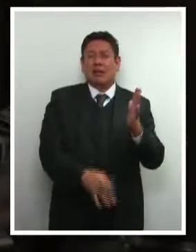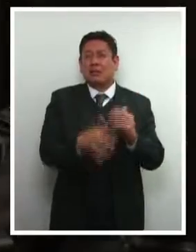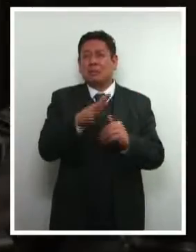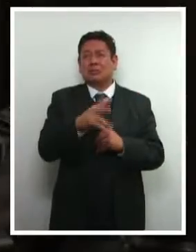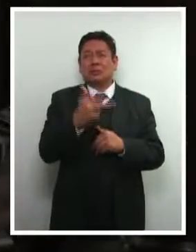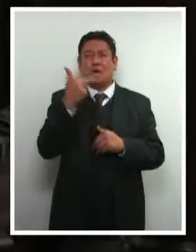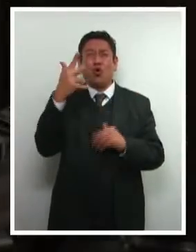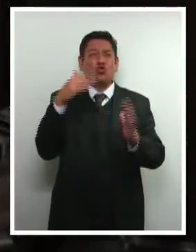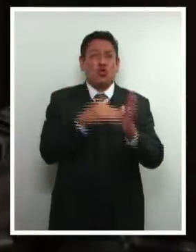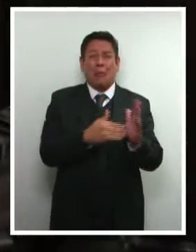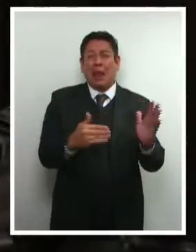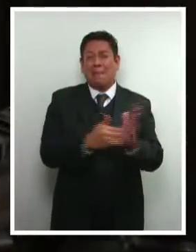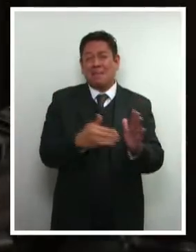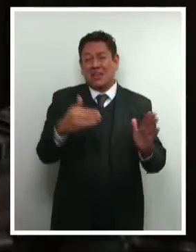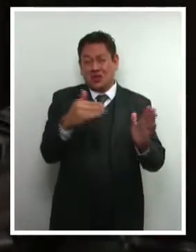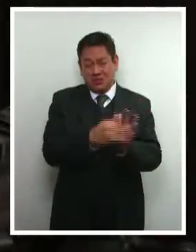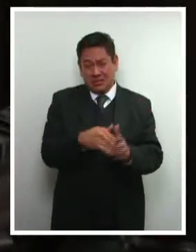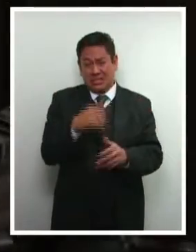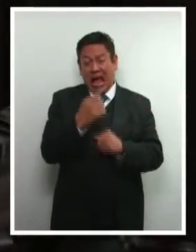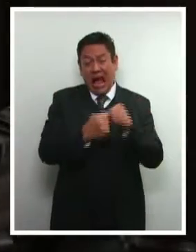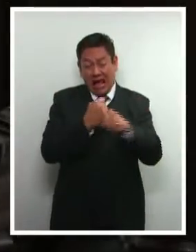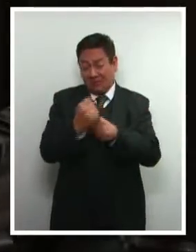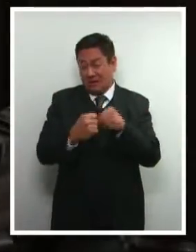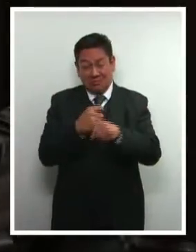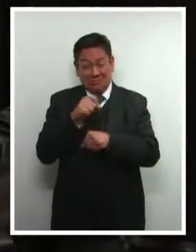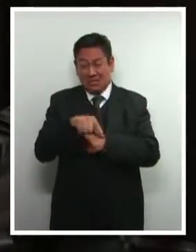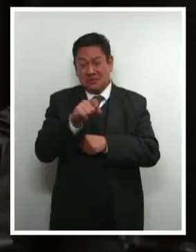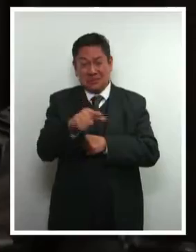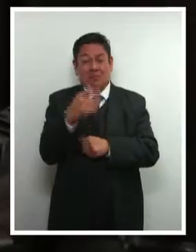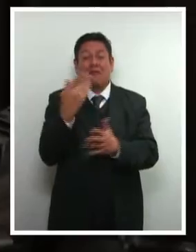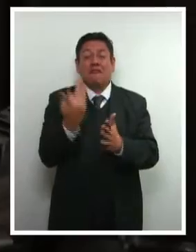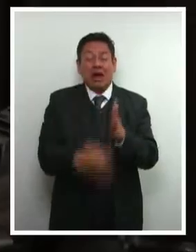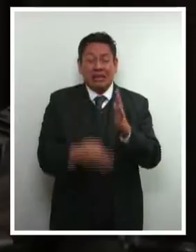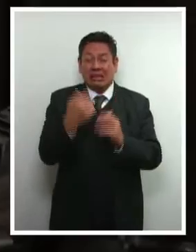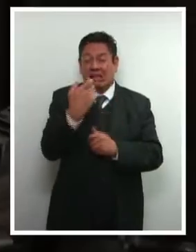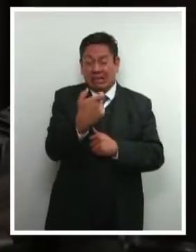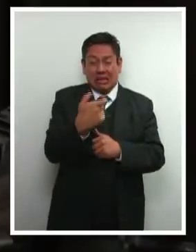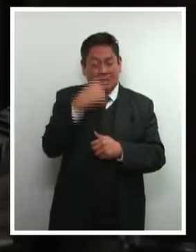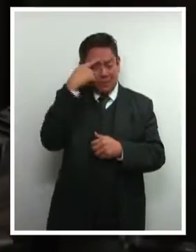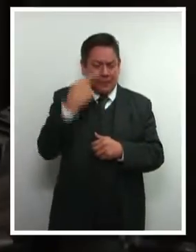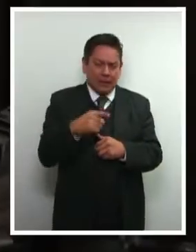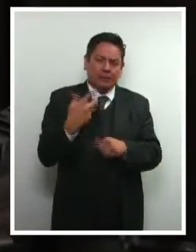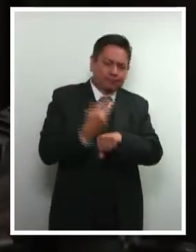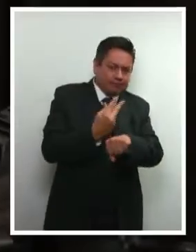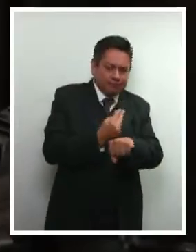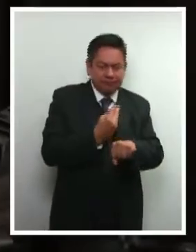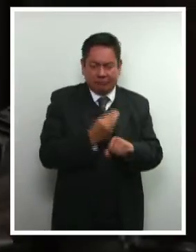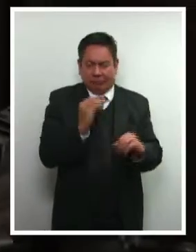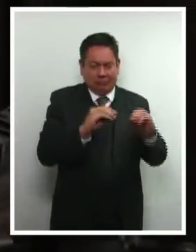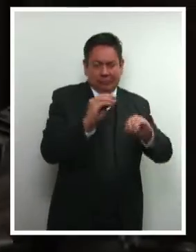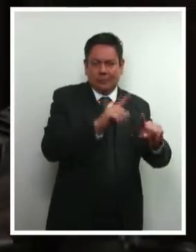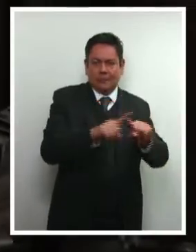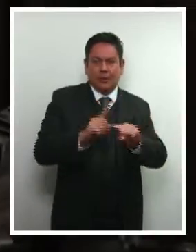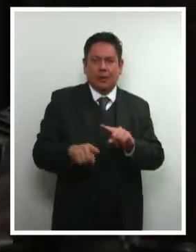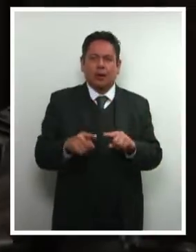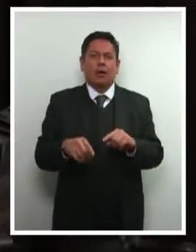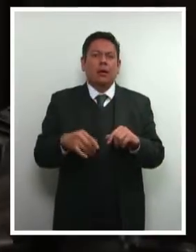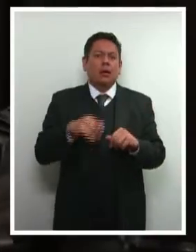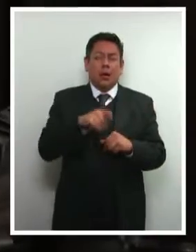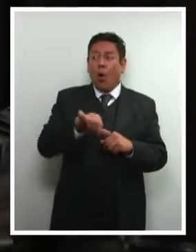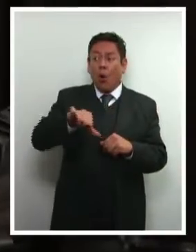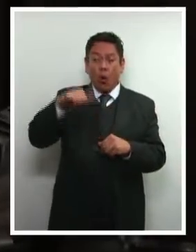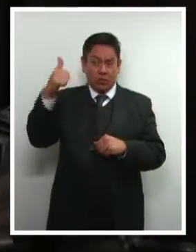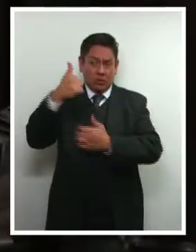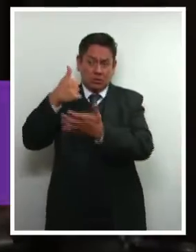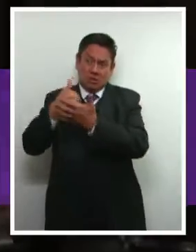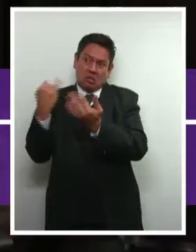millones de pesos anuales. Y hay un enorme rezago en esta ciudad con respecto incluso a otras ciudades del país,